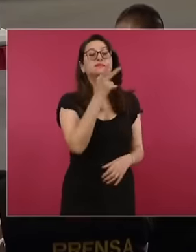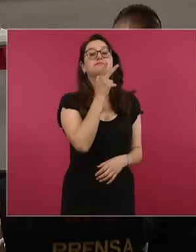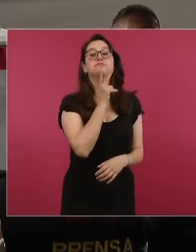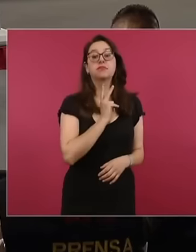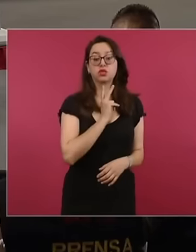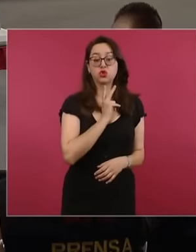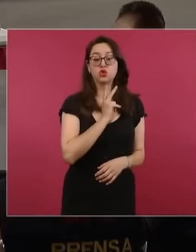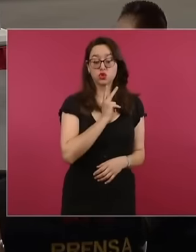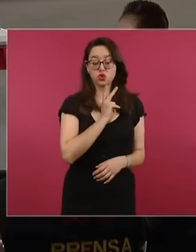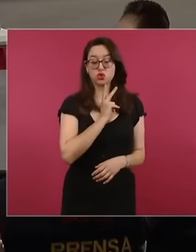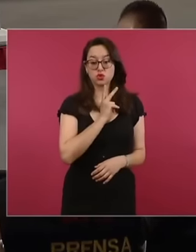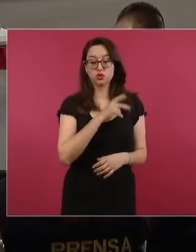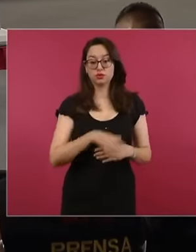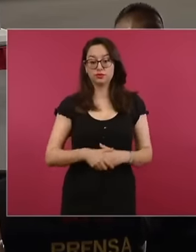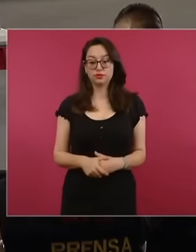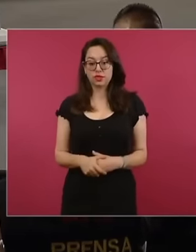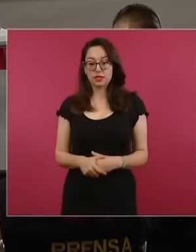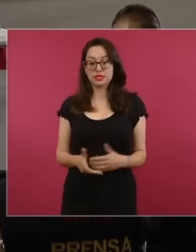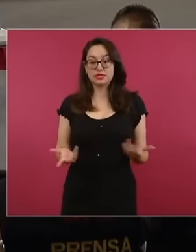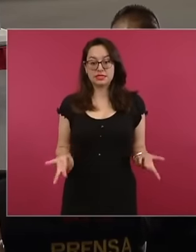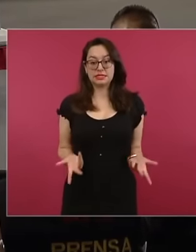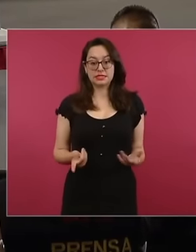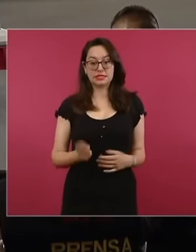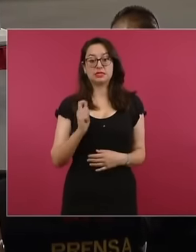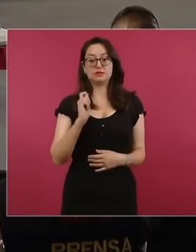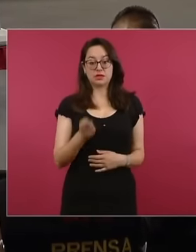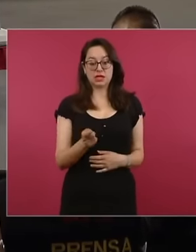no se va a vender petróleo crudo,